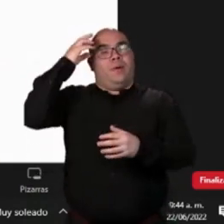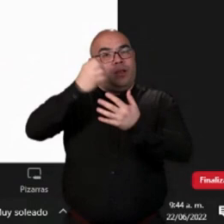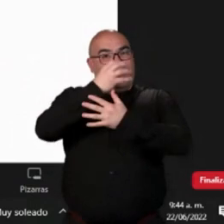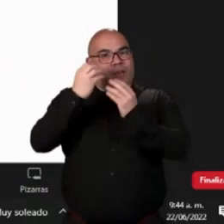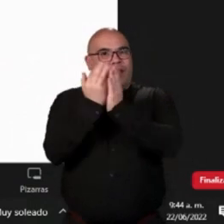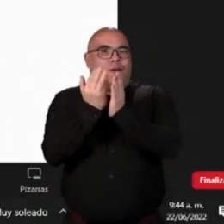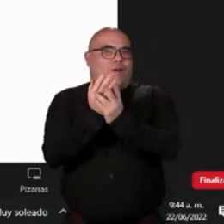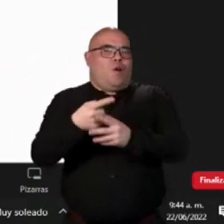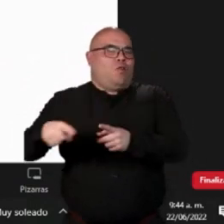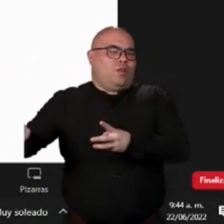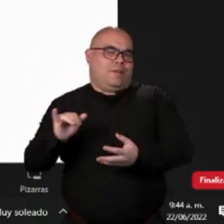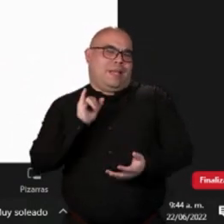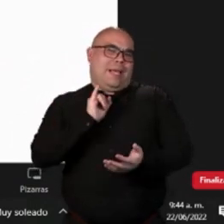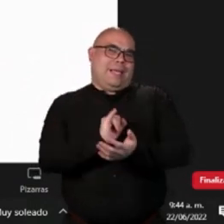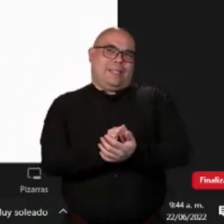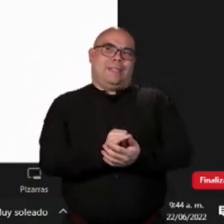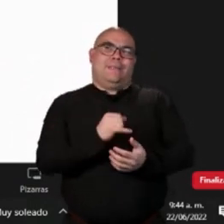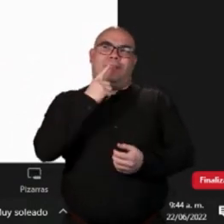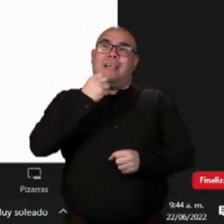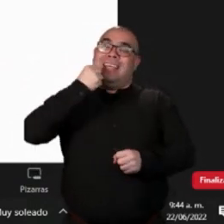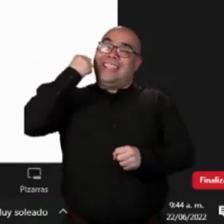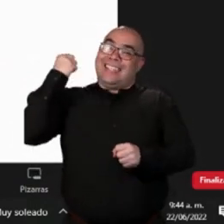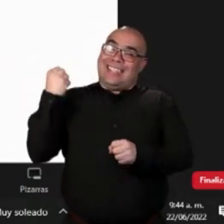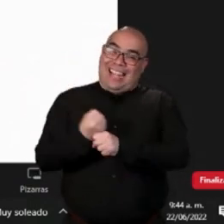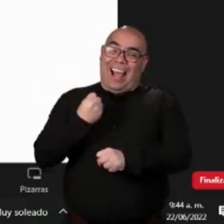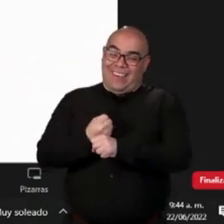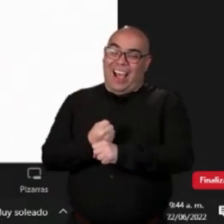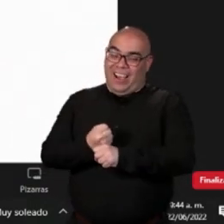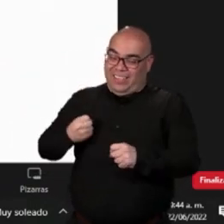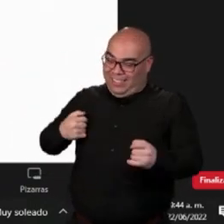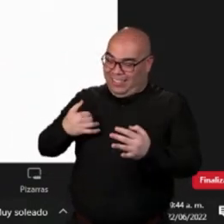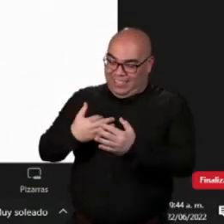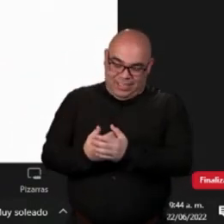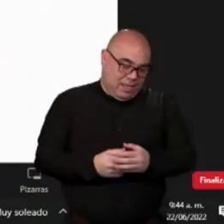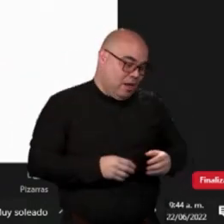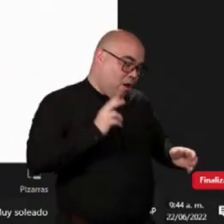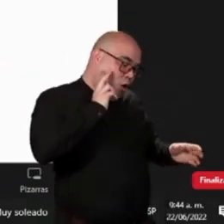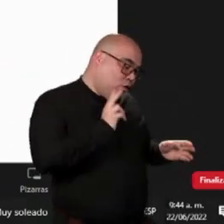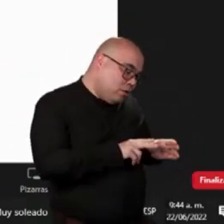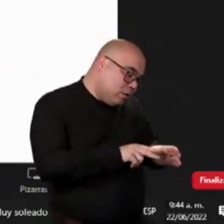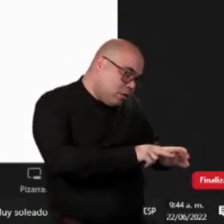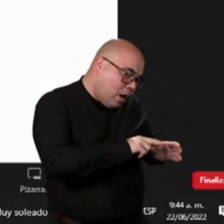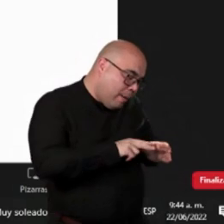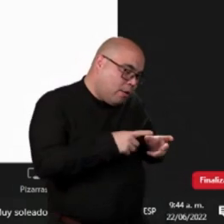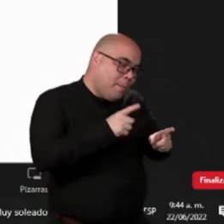¿no? Creo que el trabajo que han hecho en el colaboratorio es un ejemplo excelente de la creación